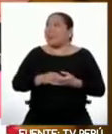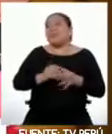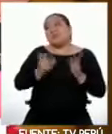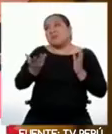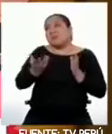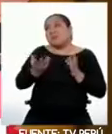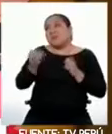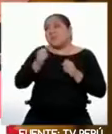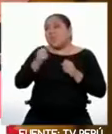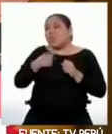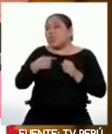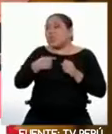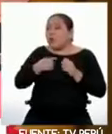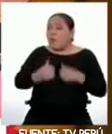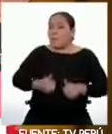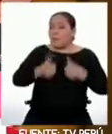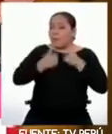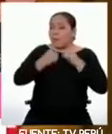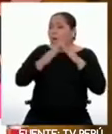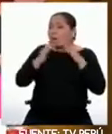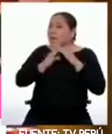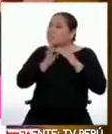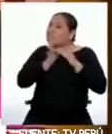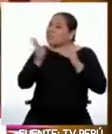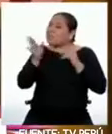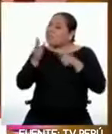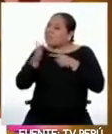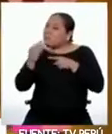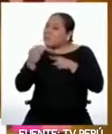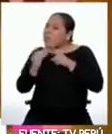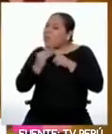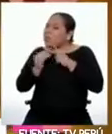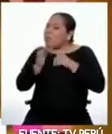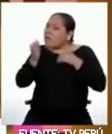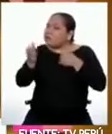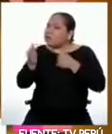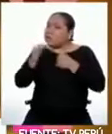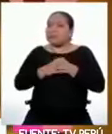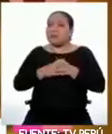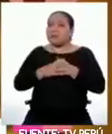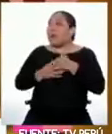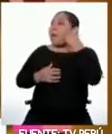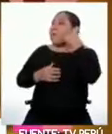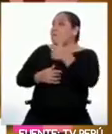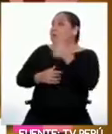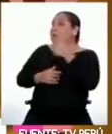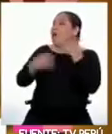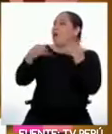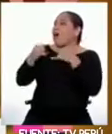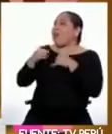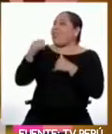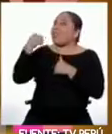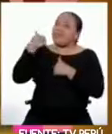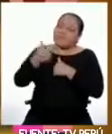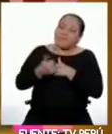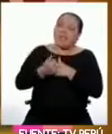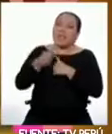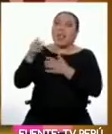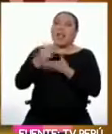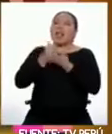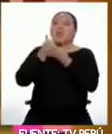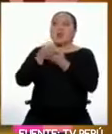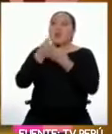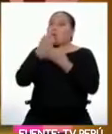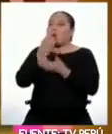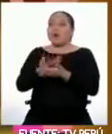no te molesta, vivo a media cuadra. Carria levanta la mano. Bien jugado, Dani, siempre es bueno ayudar.